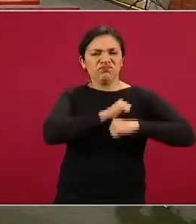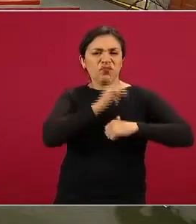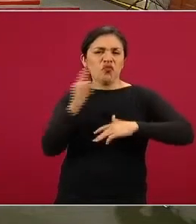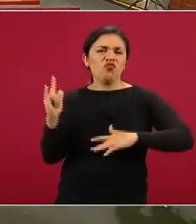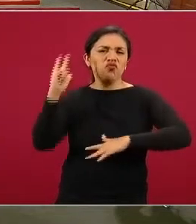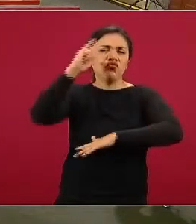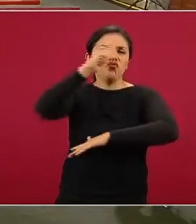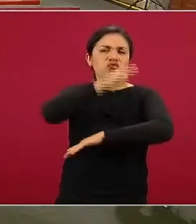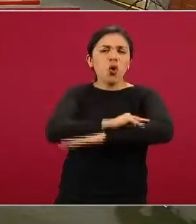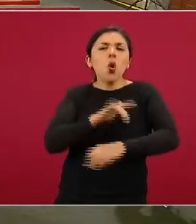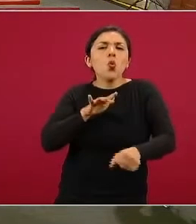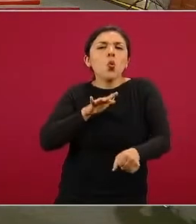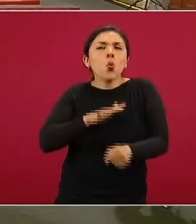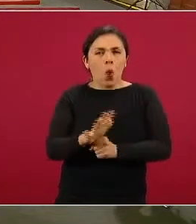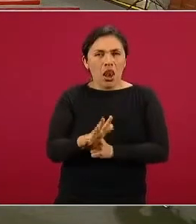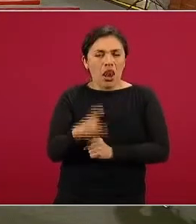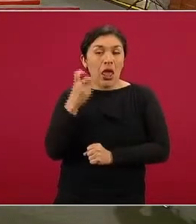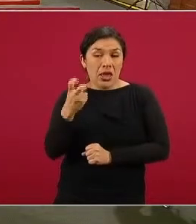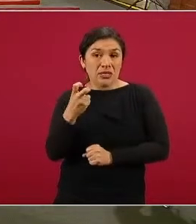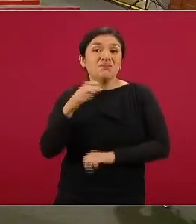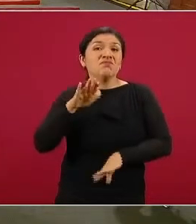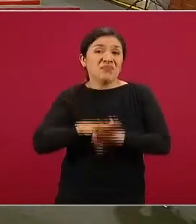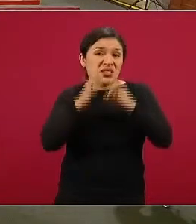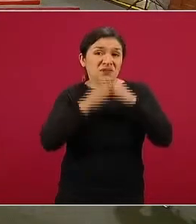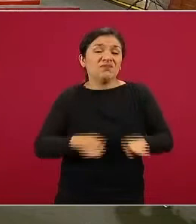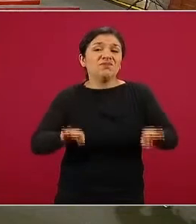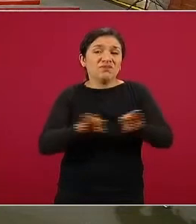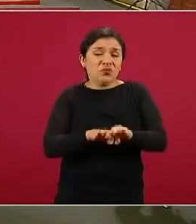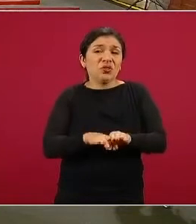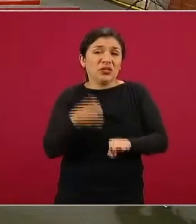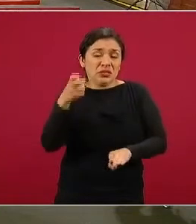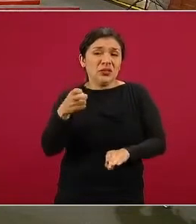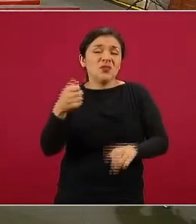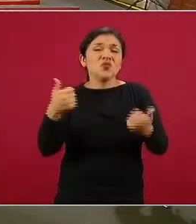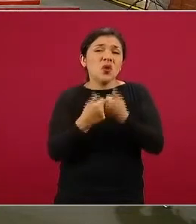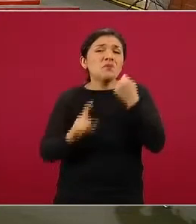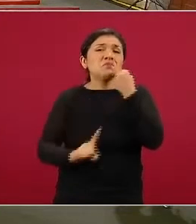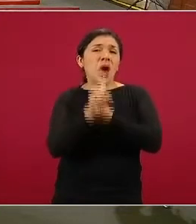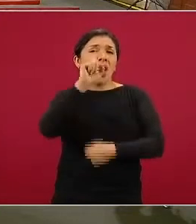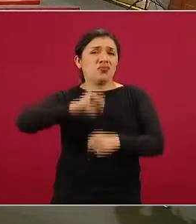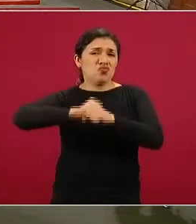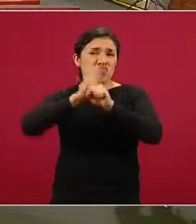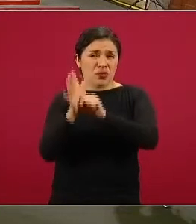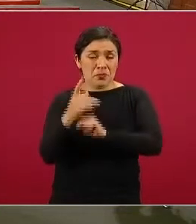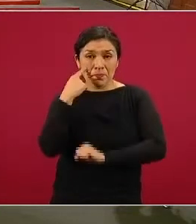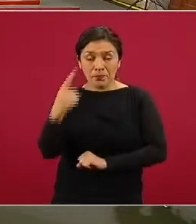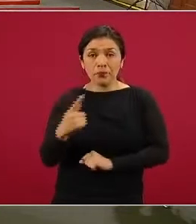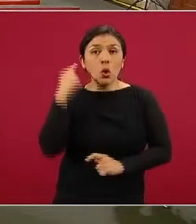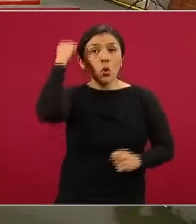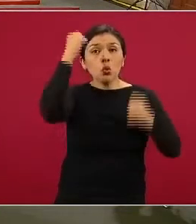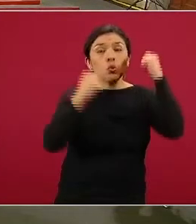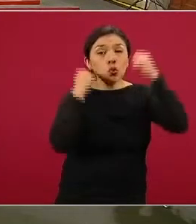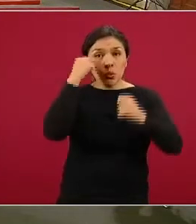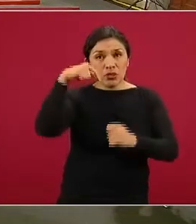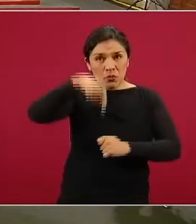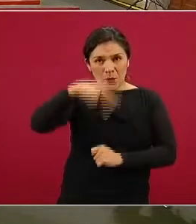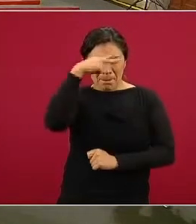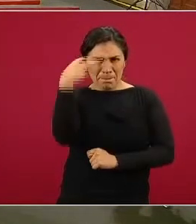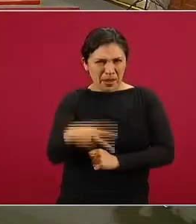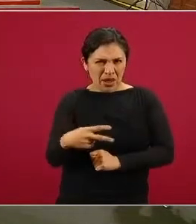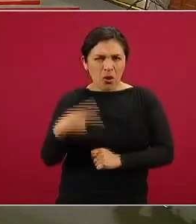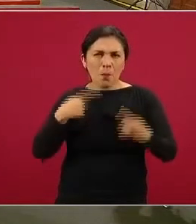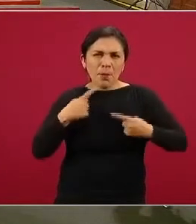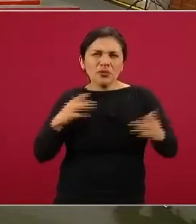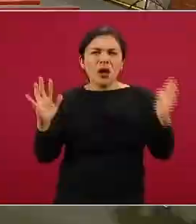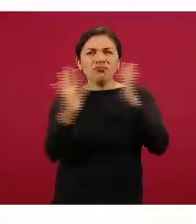es otro de los asuntos que también ha dejado la pandemia. Tanto el turismo nacional ha cambiado